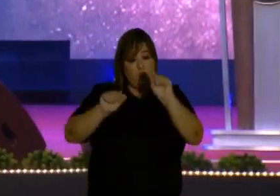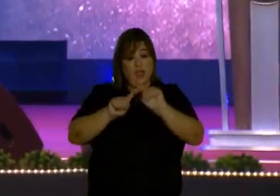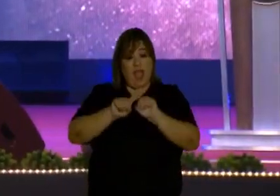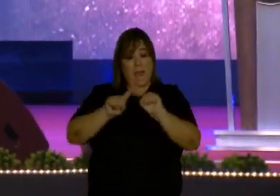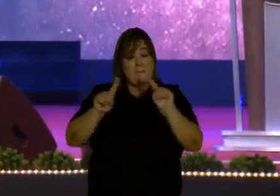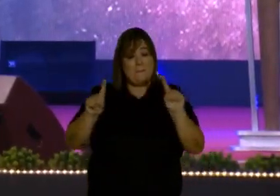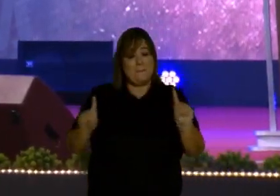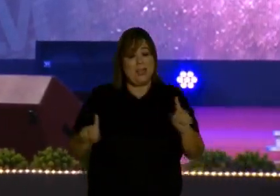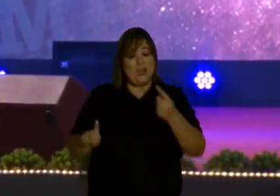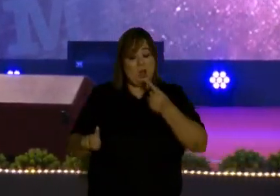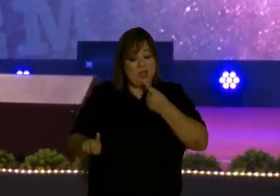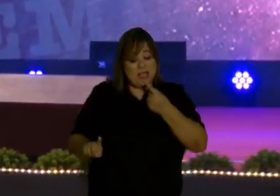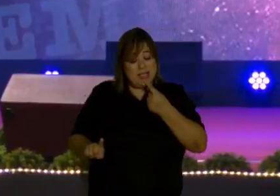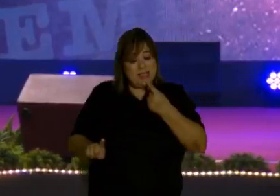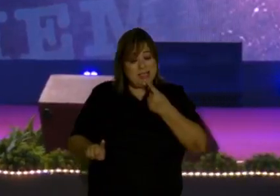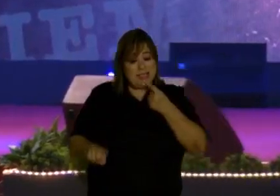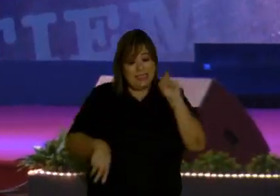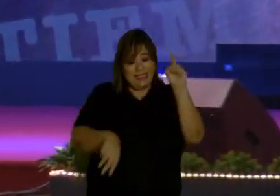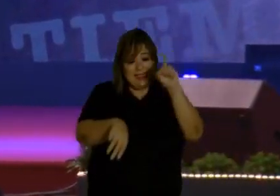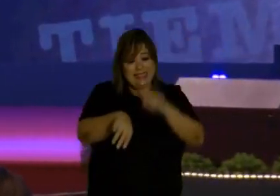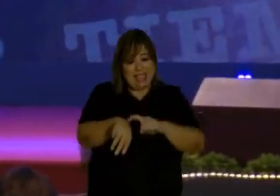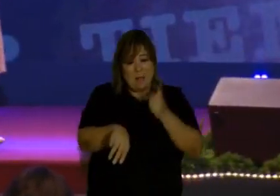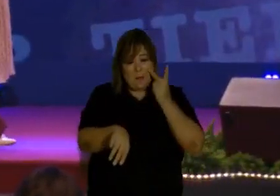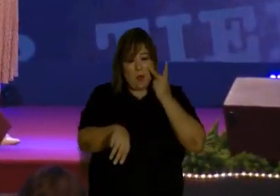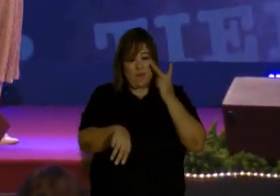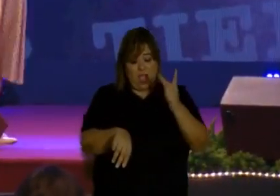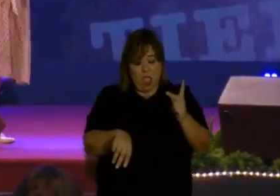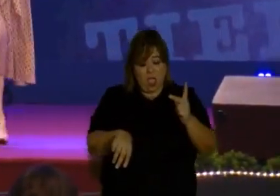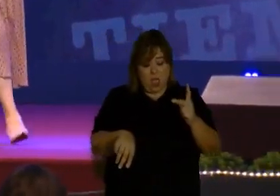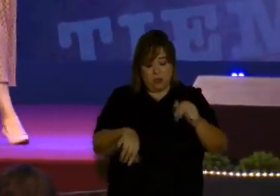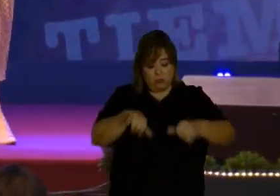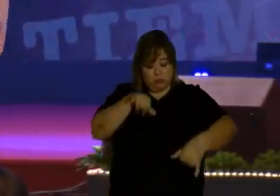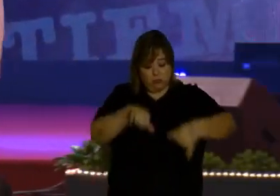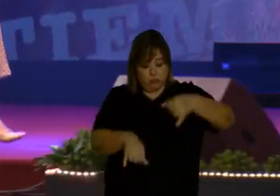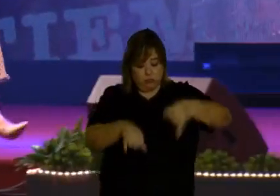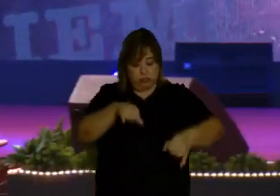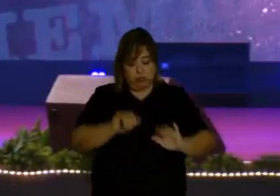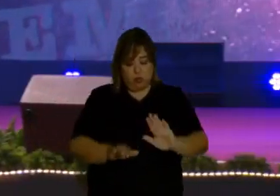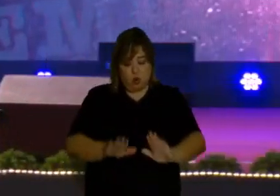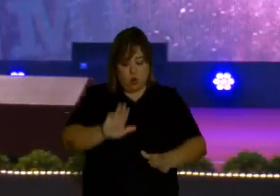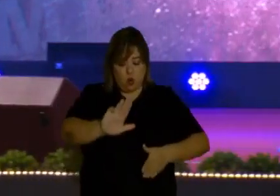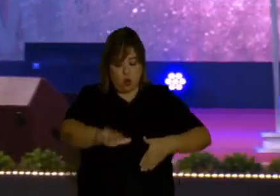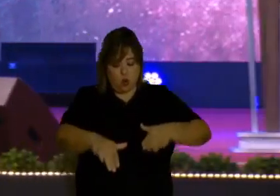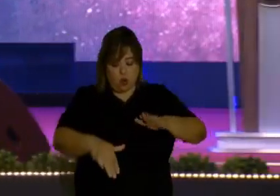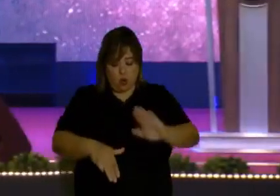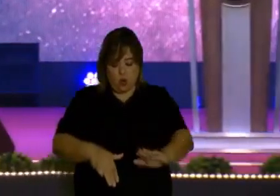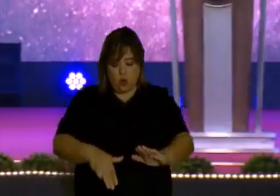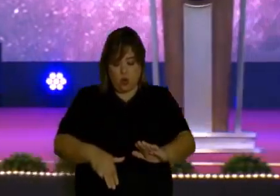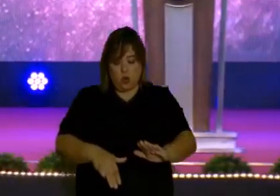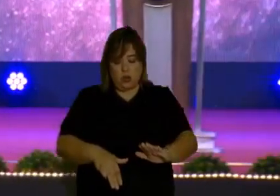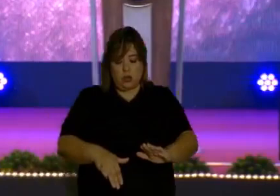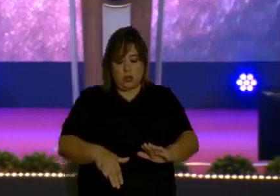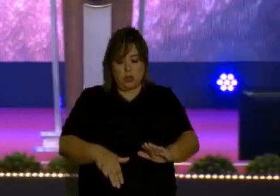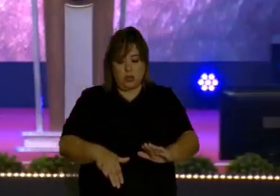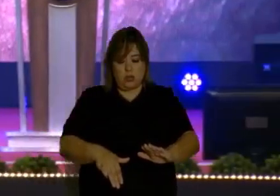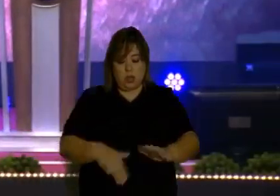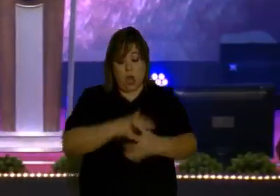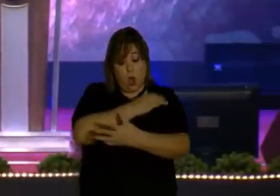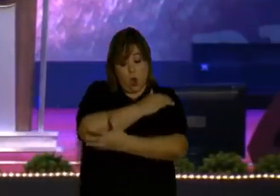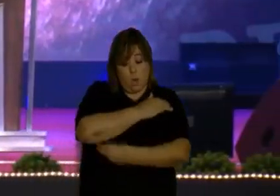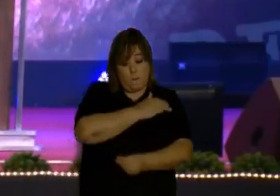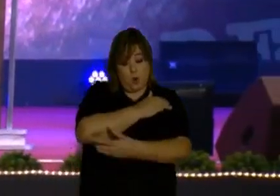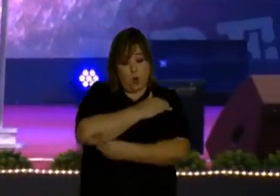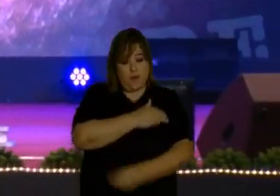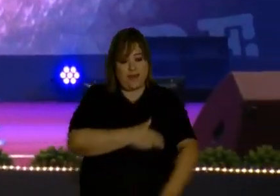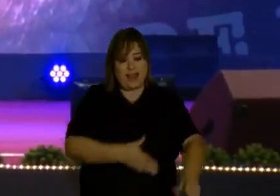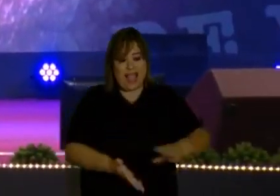ver. Los cojos andan, los ciegos ven, los muertos resucitan, los leprosos son limpios, a los pobres ha anunciado el